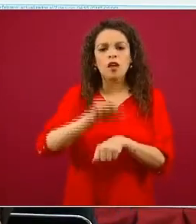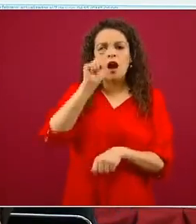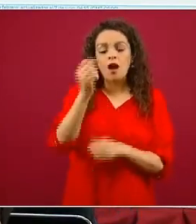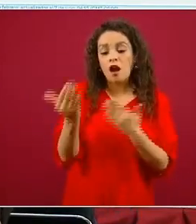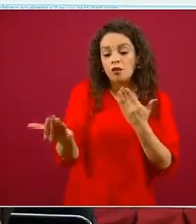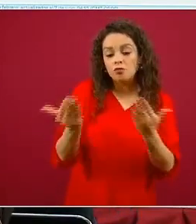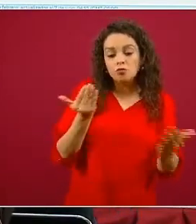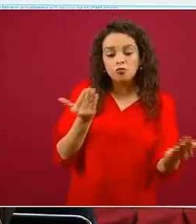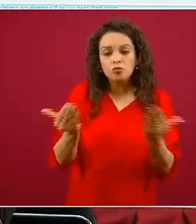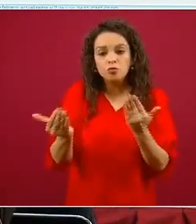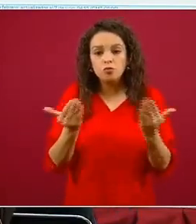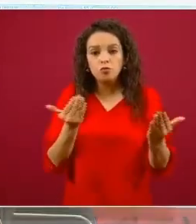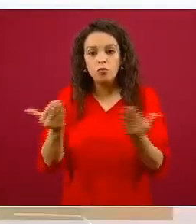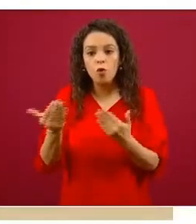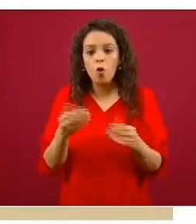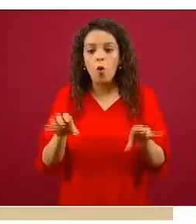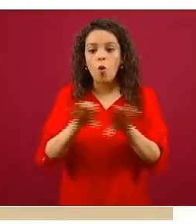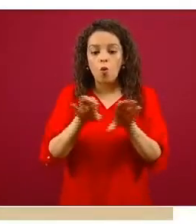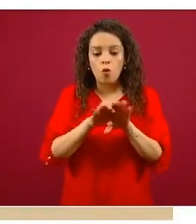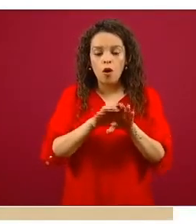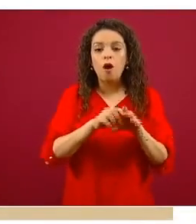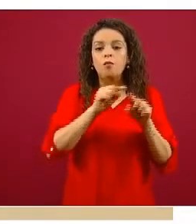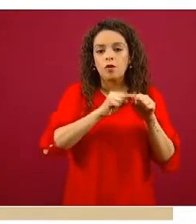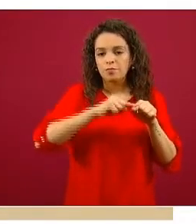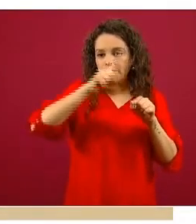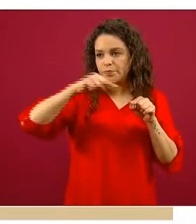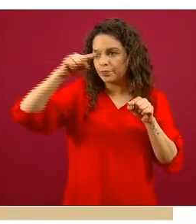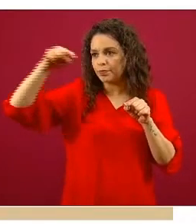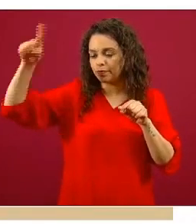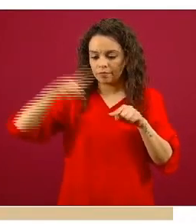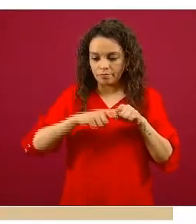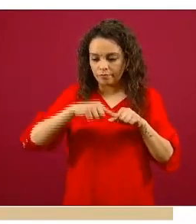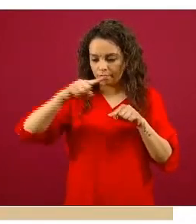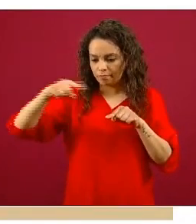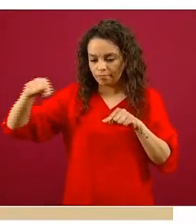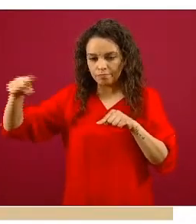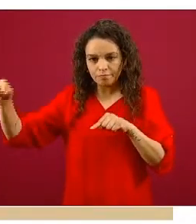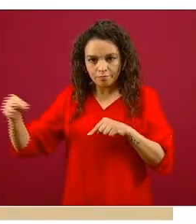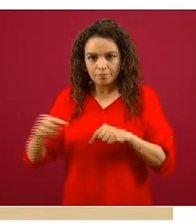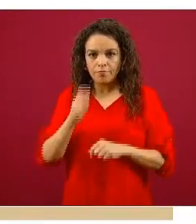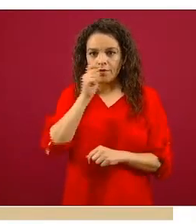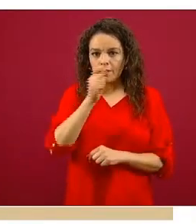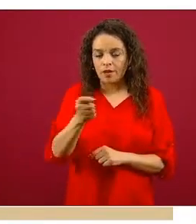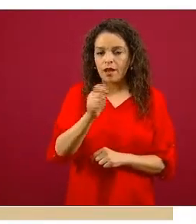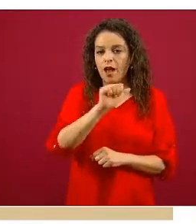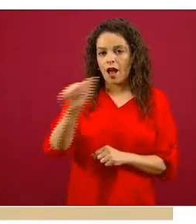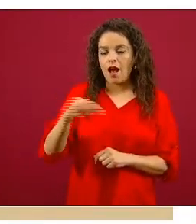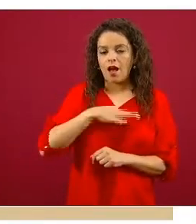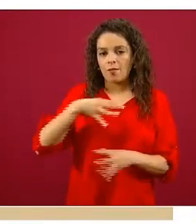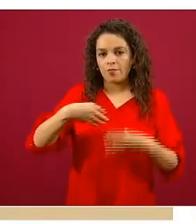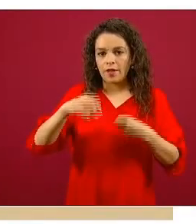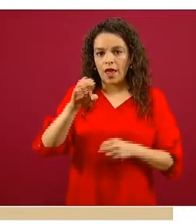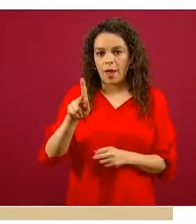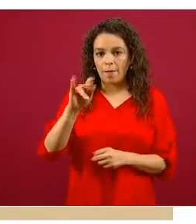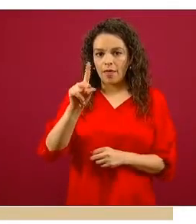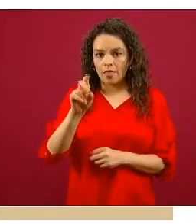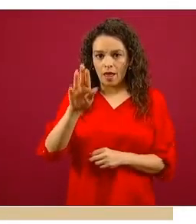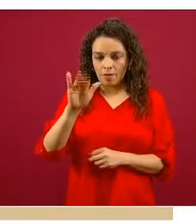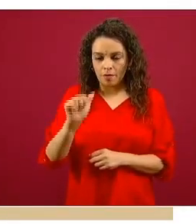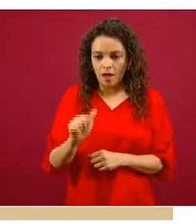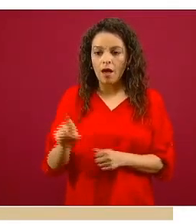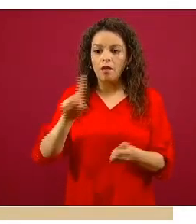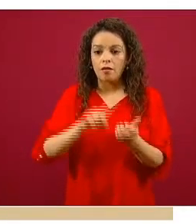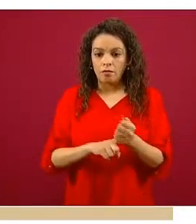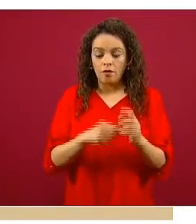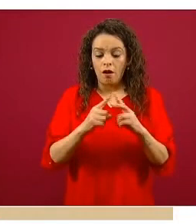han comportado las curvas epidémicas. En este caso están basadas en una